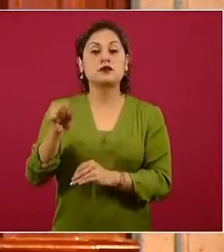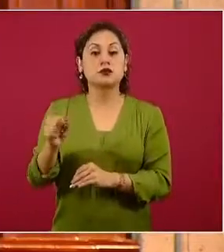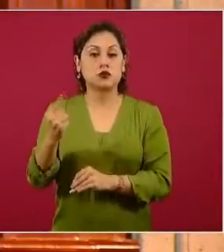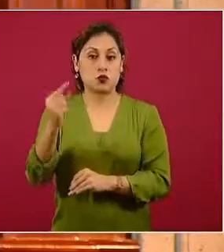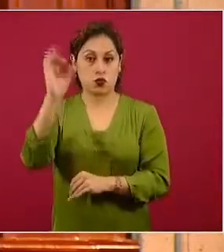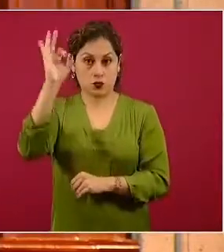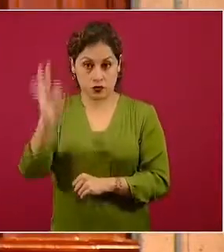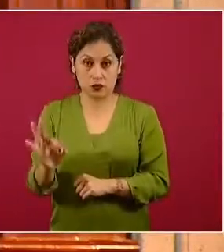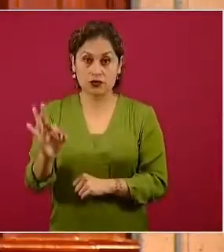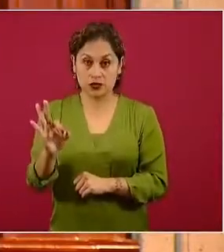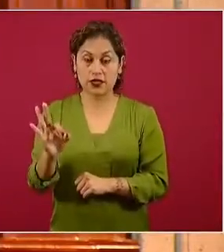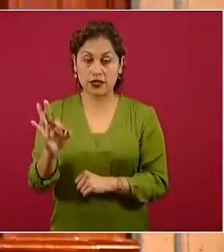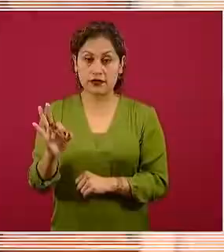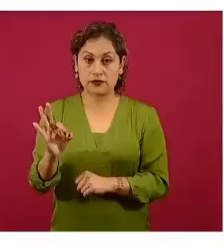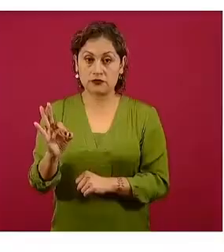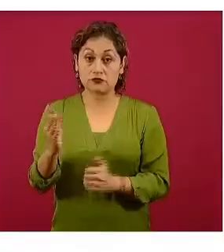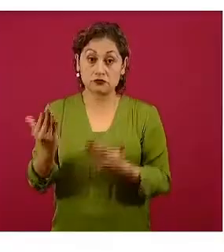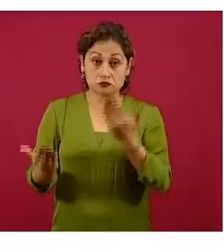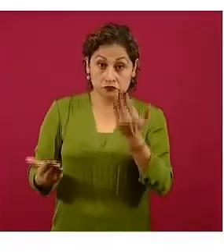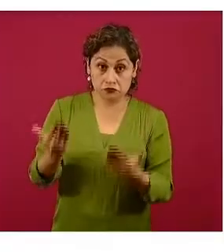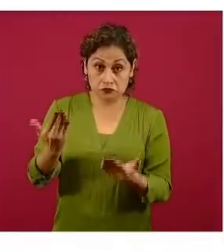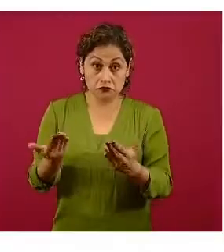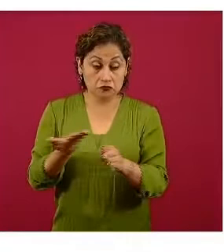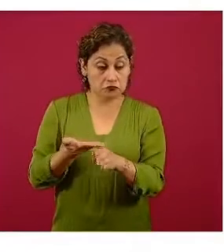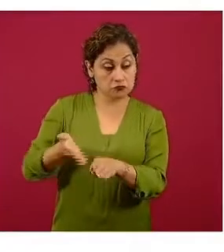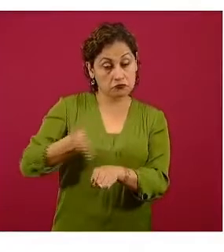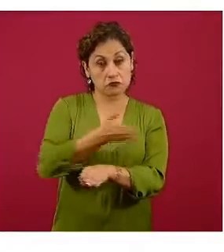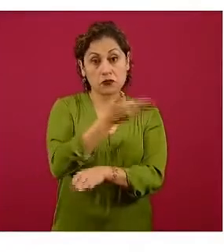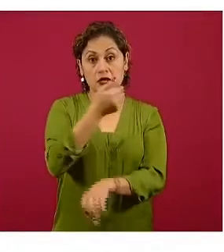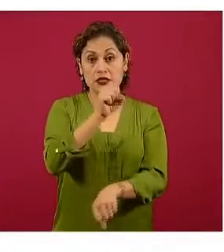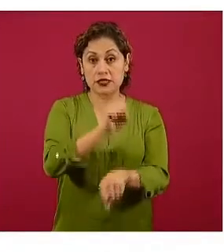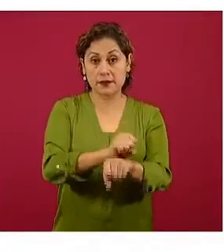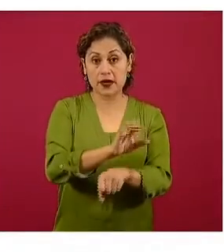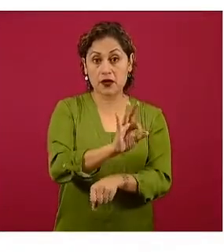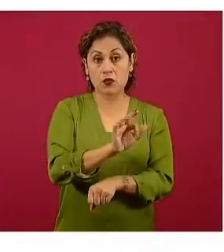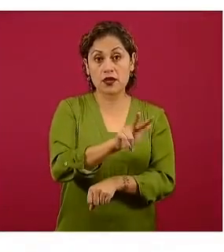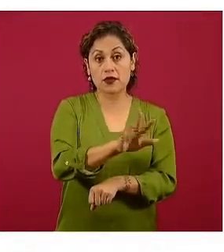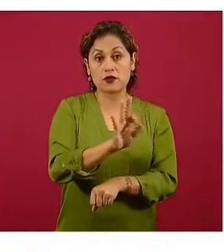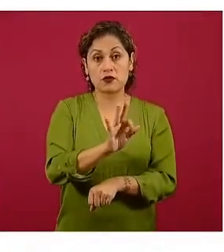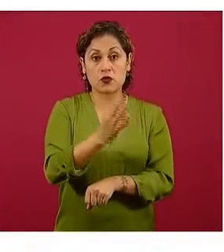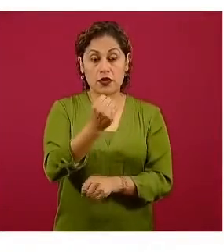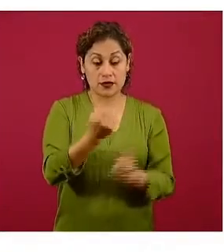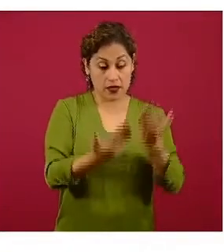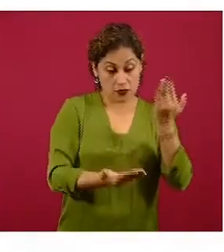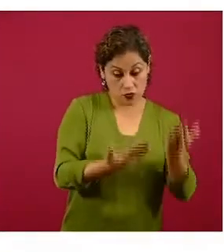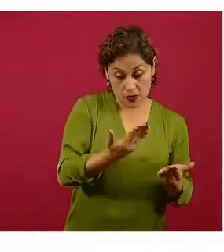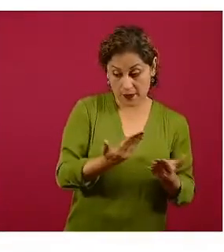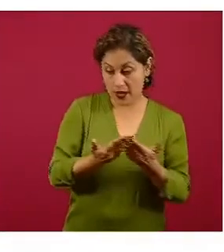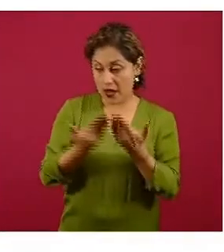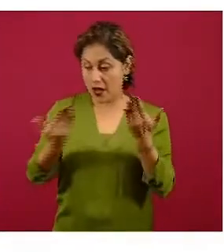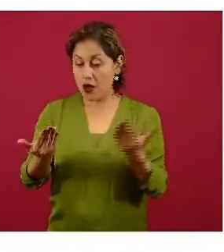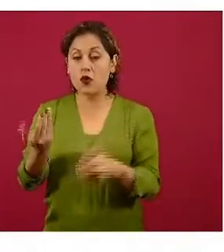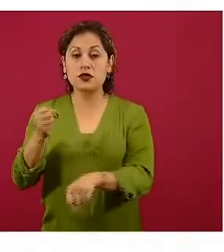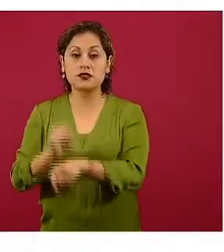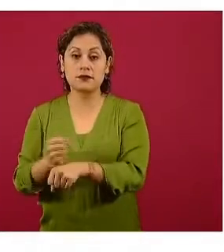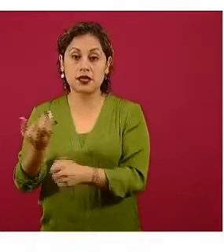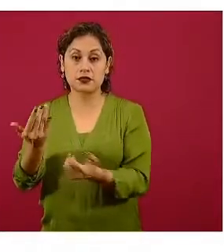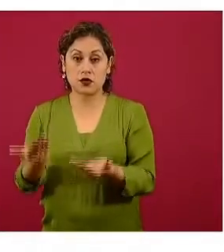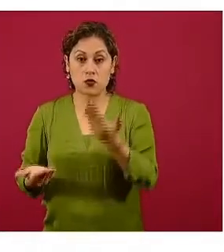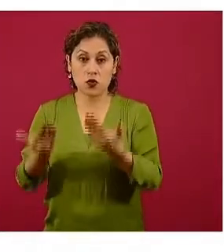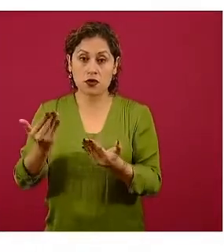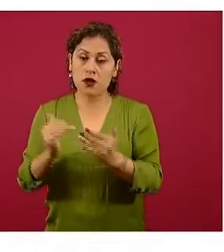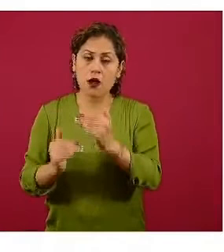e igualmente si comparamos este incremento con lo ocurrido entre la 48 y 49, el incremento no fue